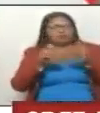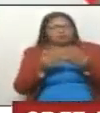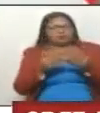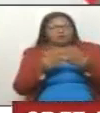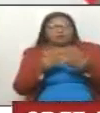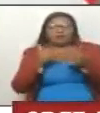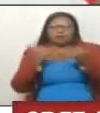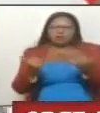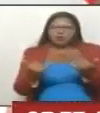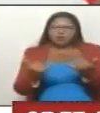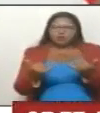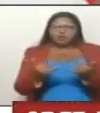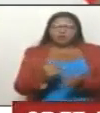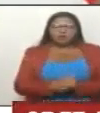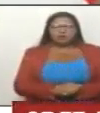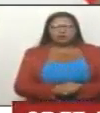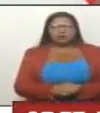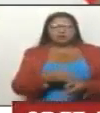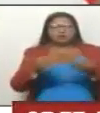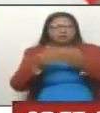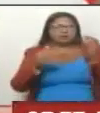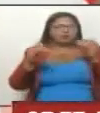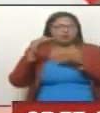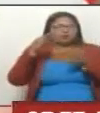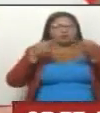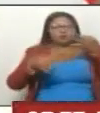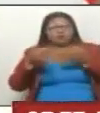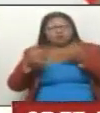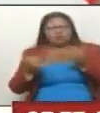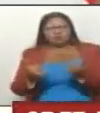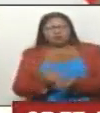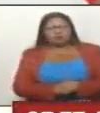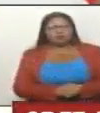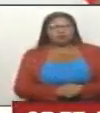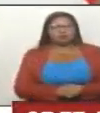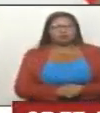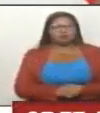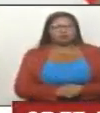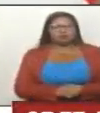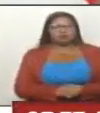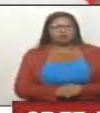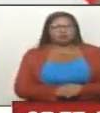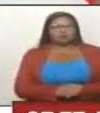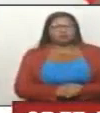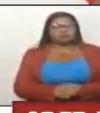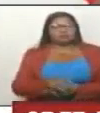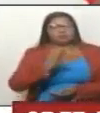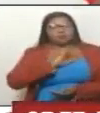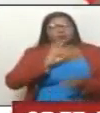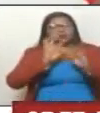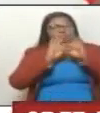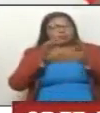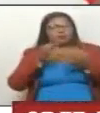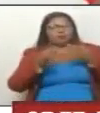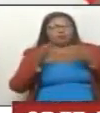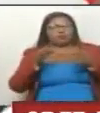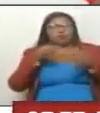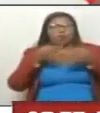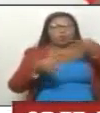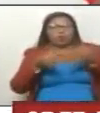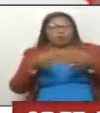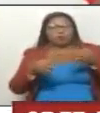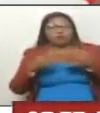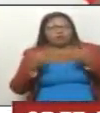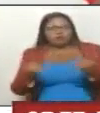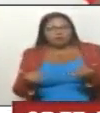es el Tribunal Supremo de Justicia. La Corte Suprema de Justicia no tenía una jurisdicción constitucional. Hoy